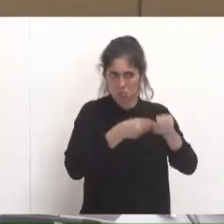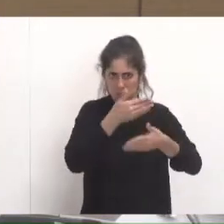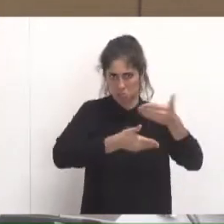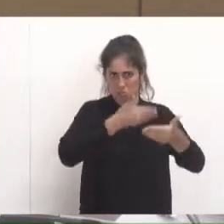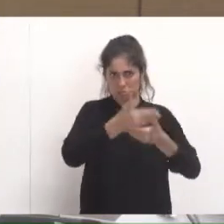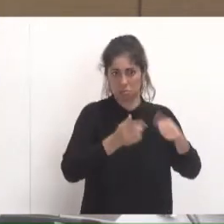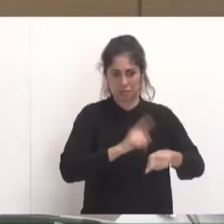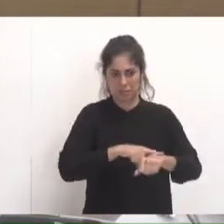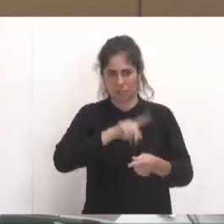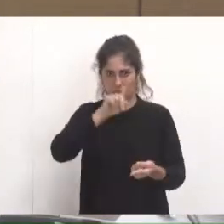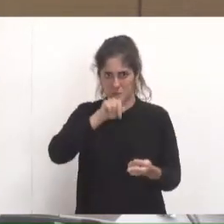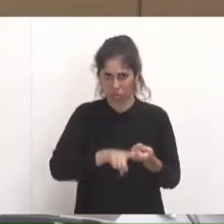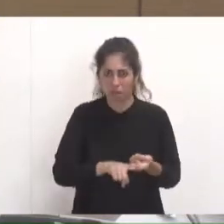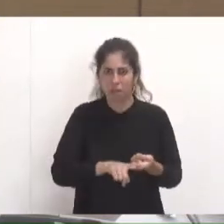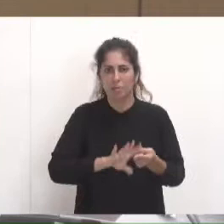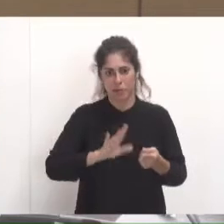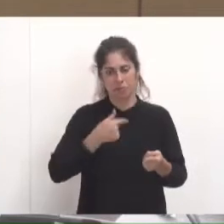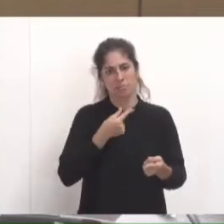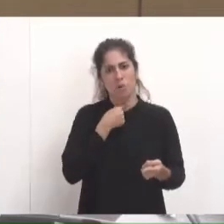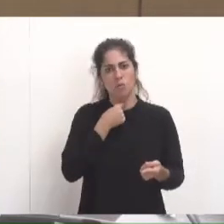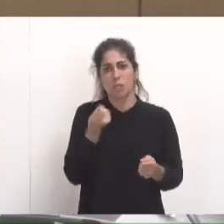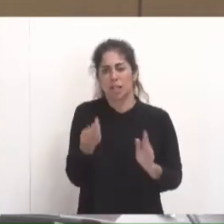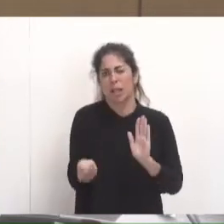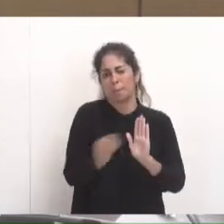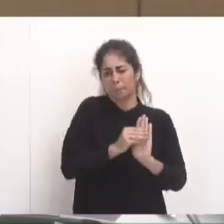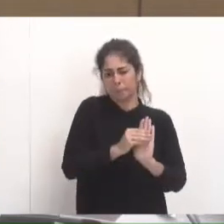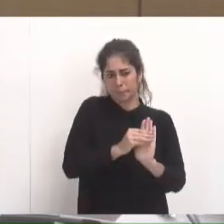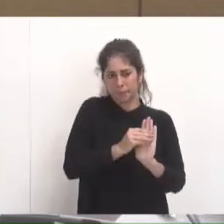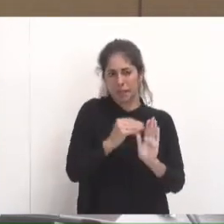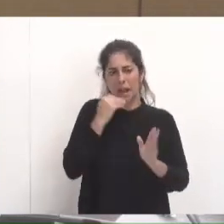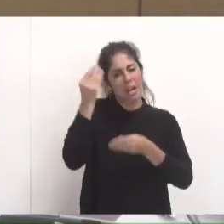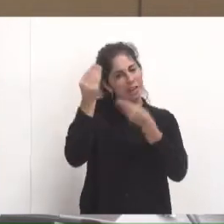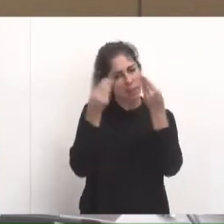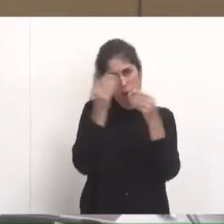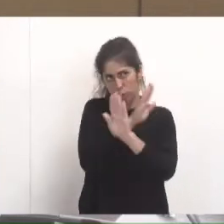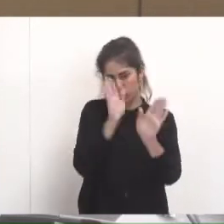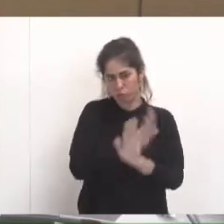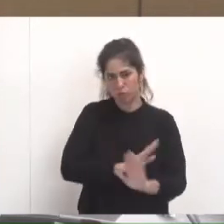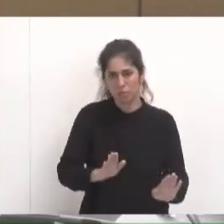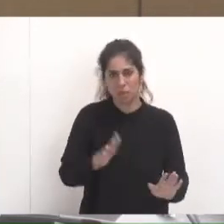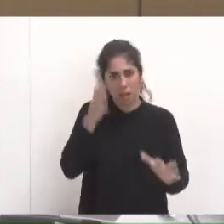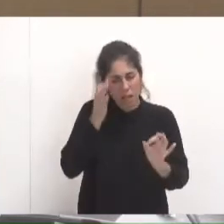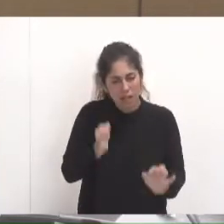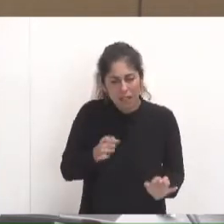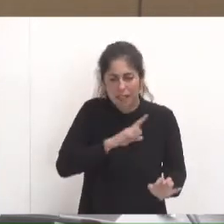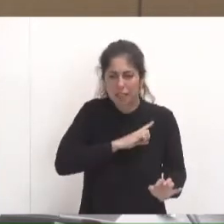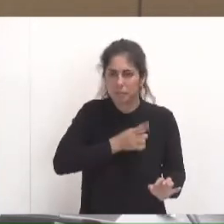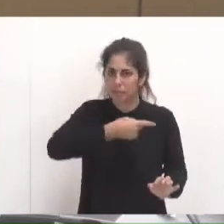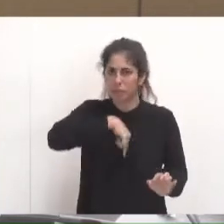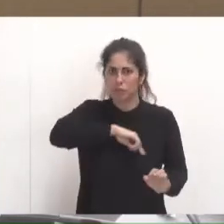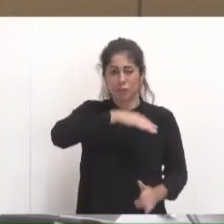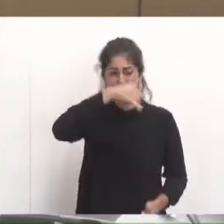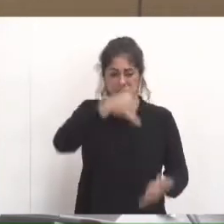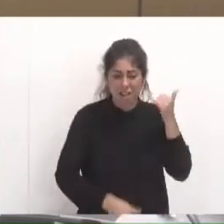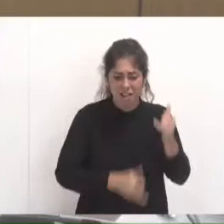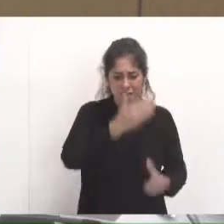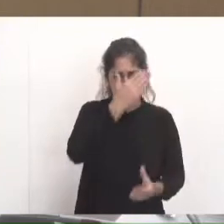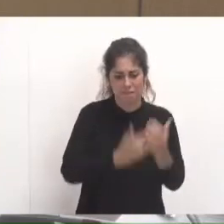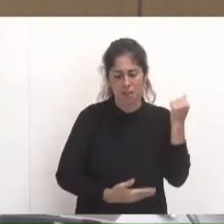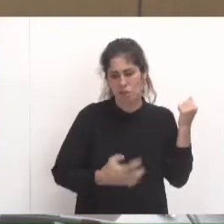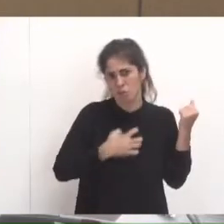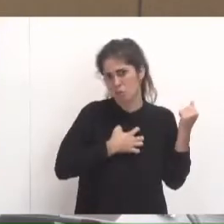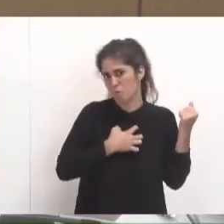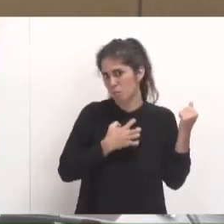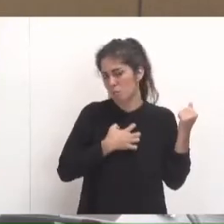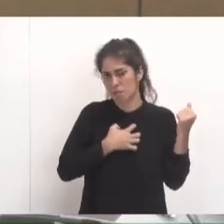poco tiempo y sí me gustaría hacer una última reflexión. Es que, créanme, no nos podemos equivocar. No nos podemos